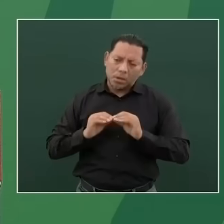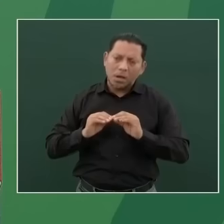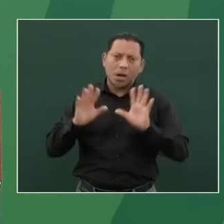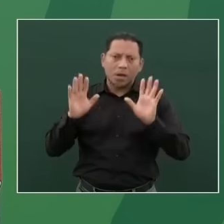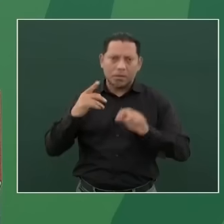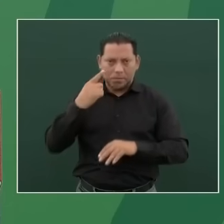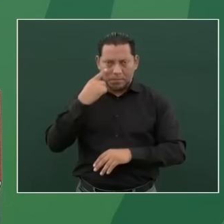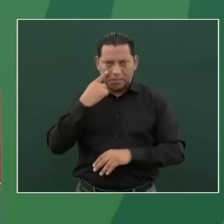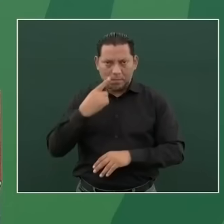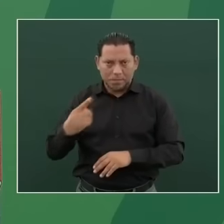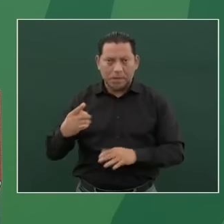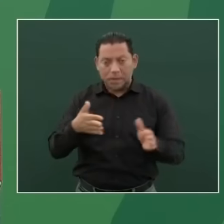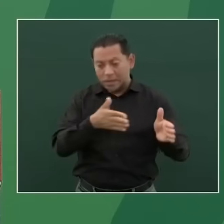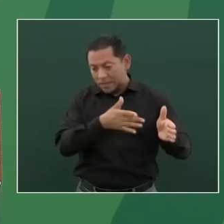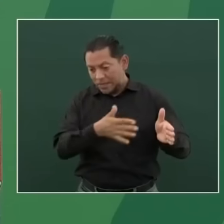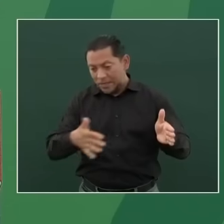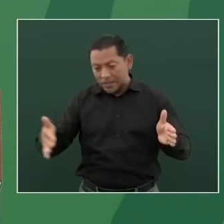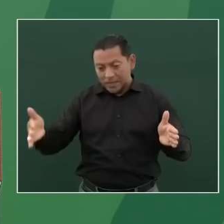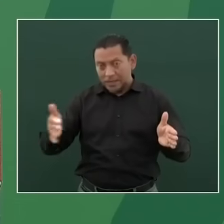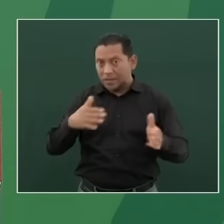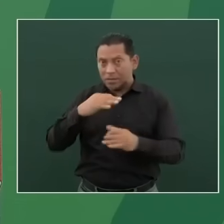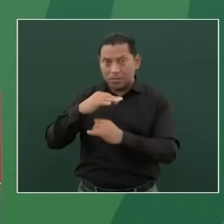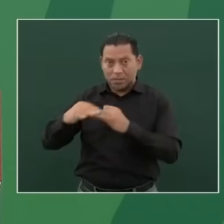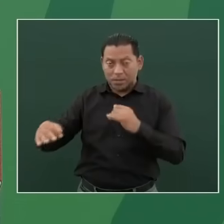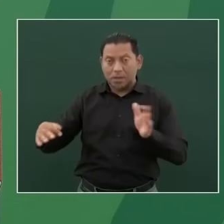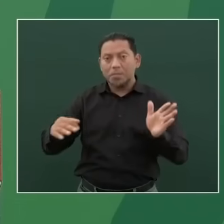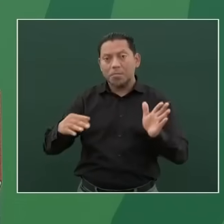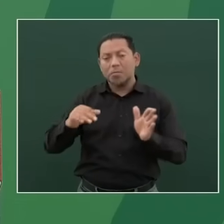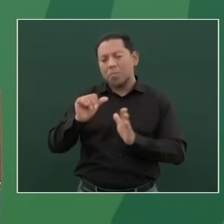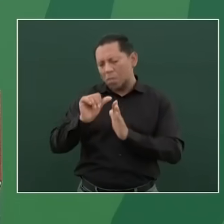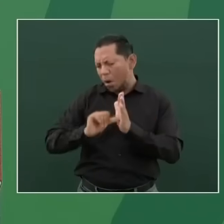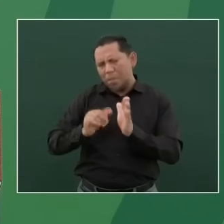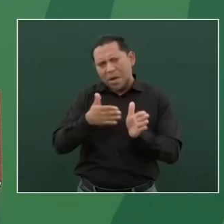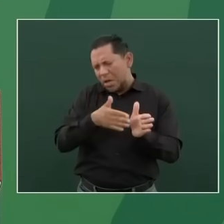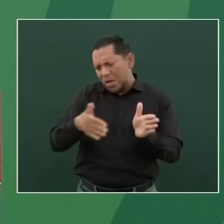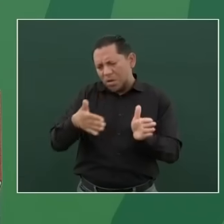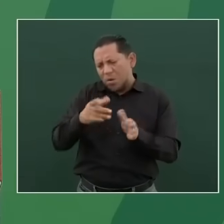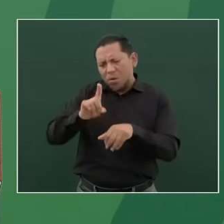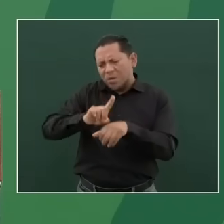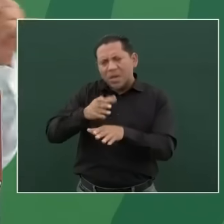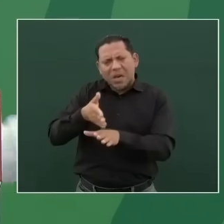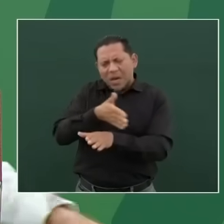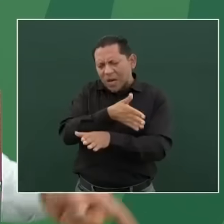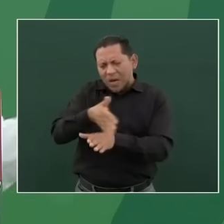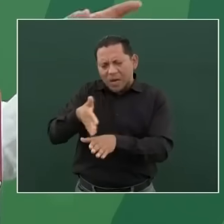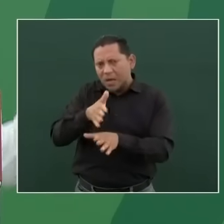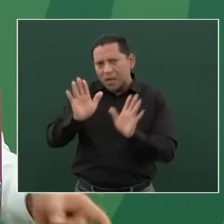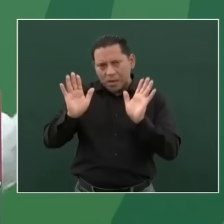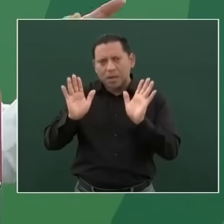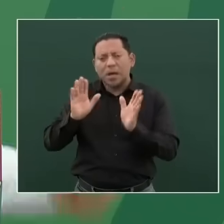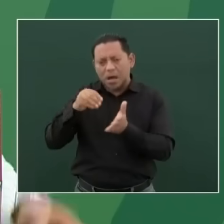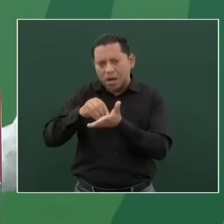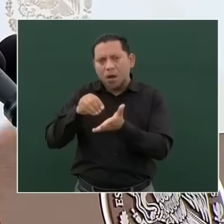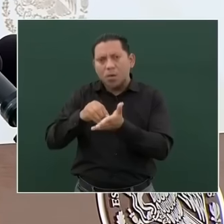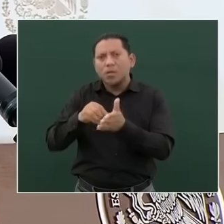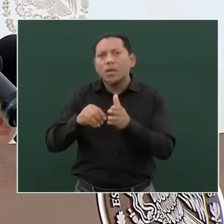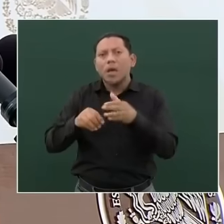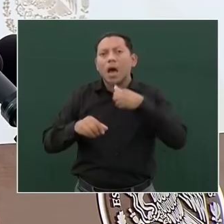últimos tiempos diría meses días todavía